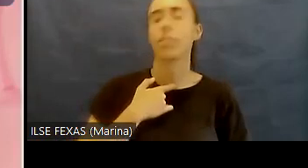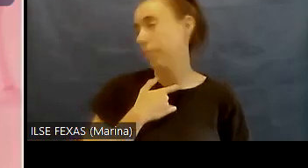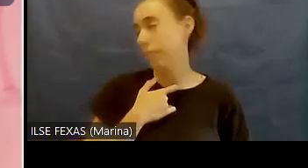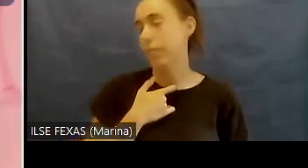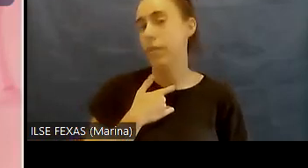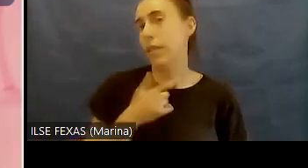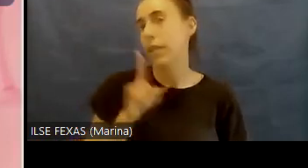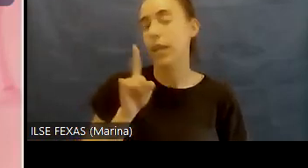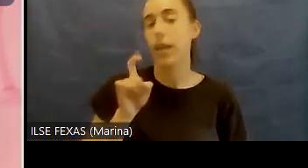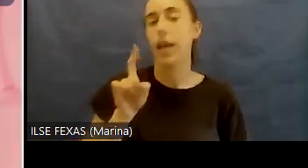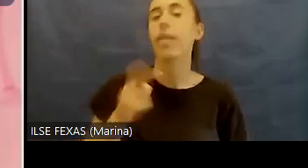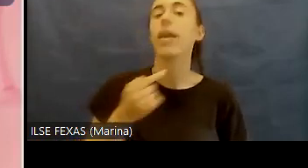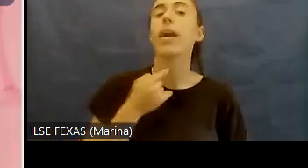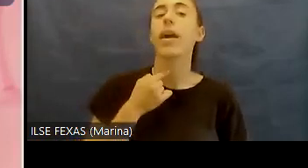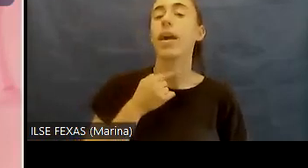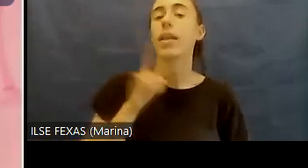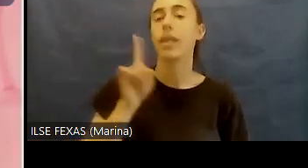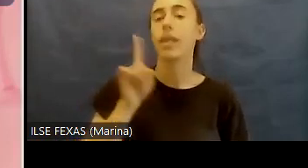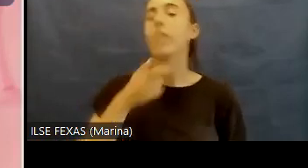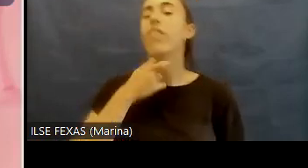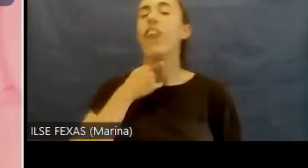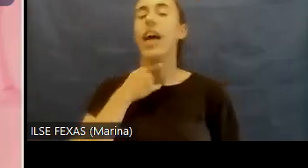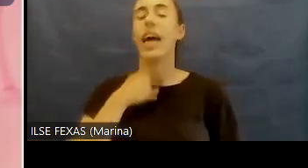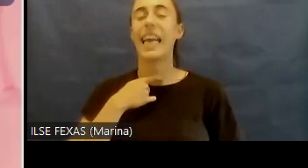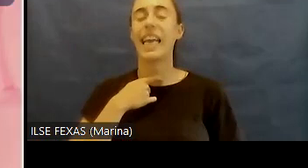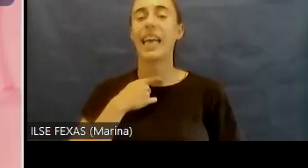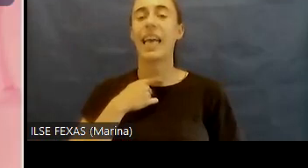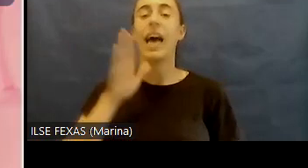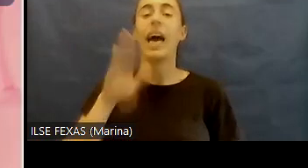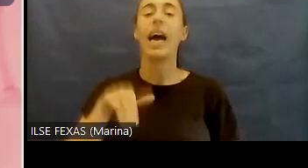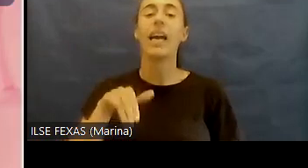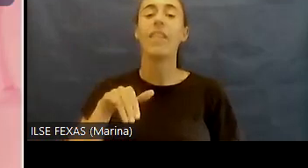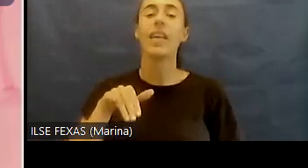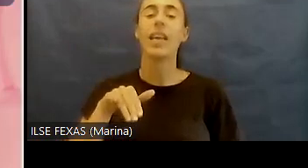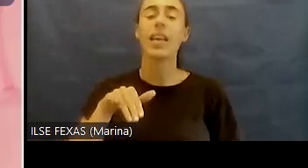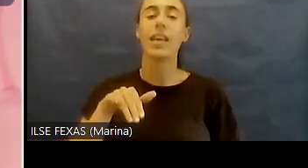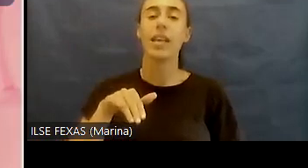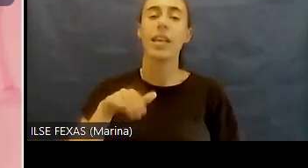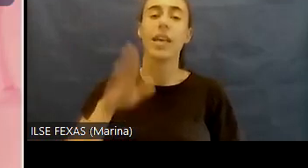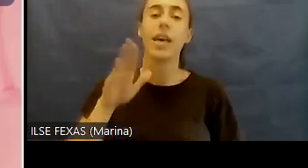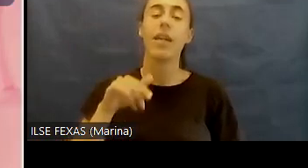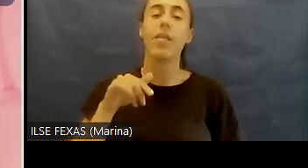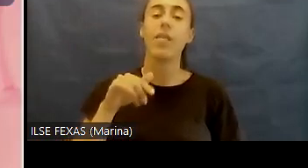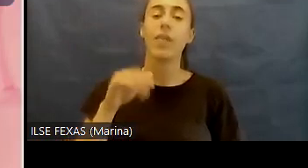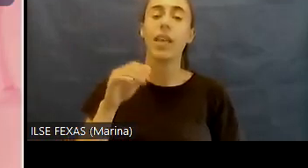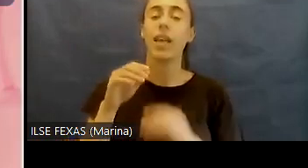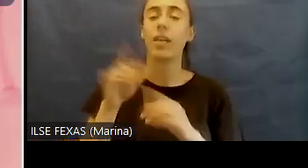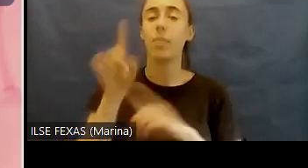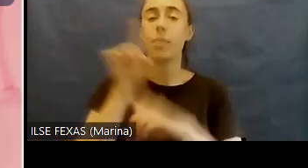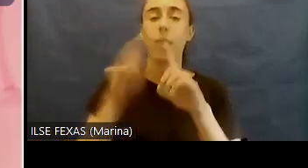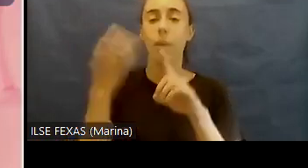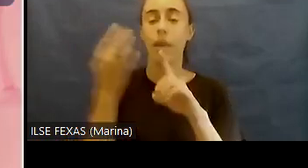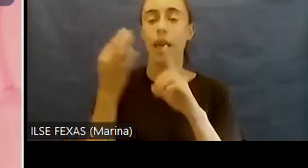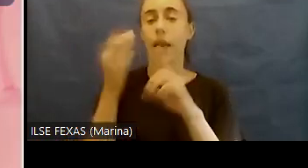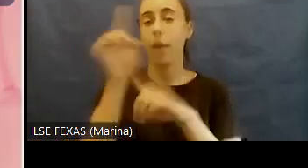garganta, cáncer de laringe, incluso de faringe, es que acaba afectando a las glándulas salivares de manera que se produce